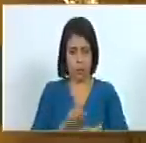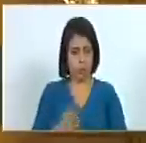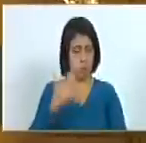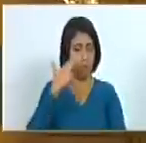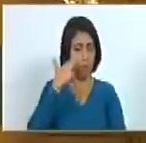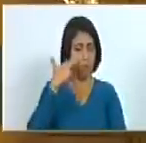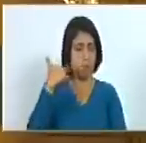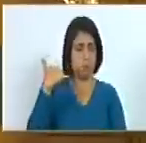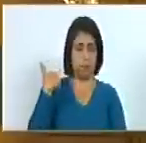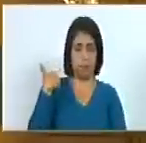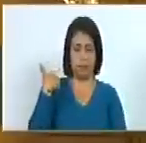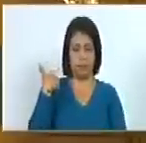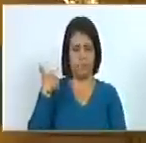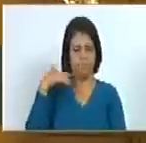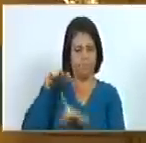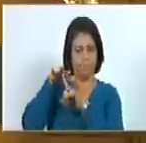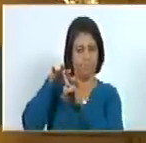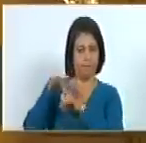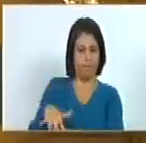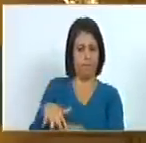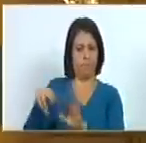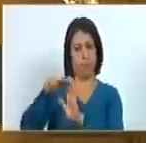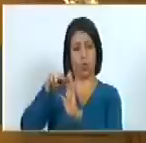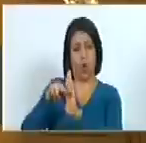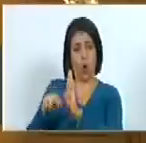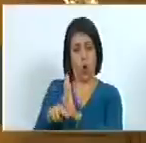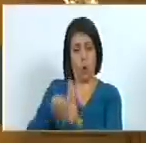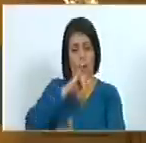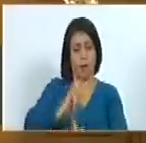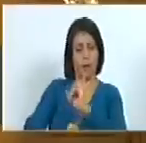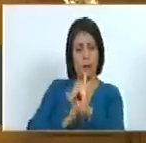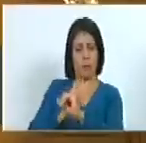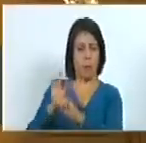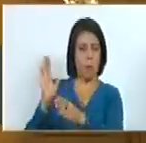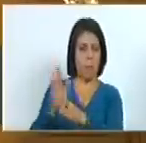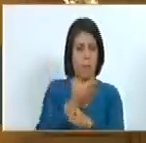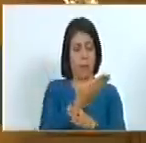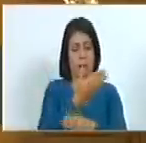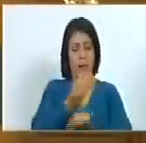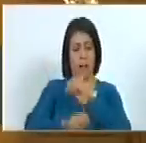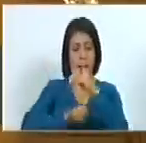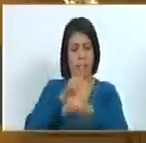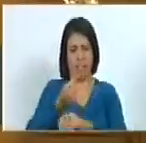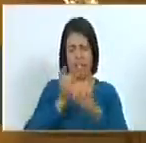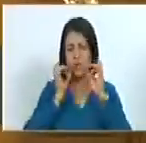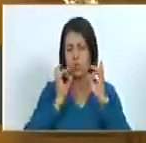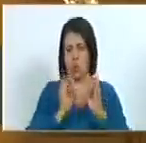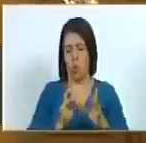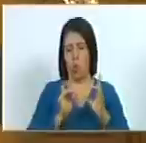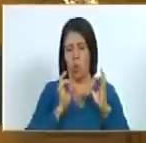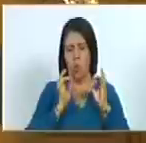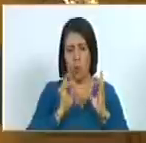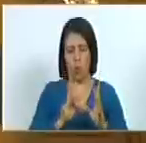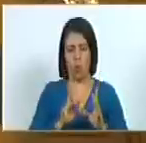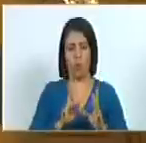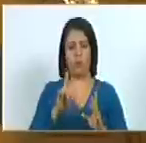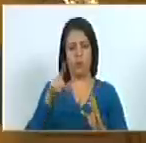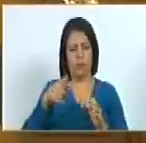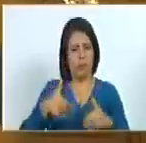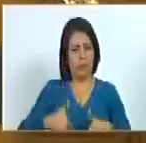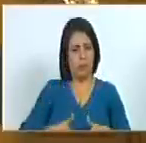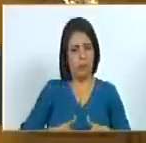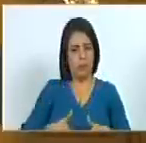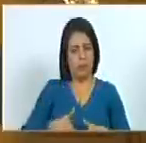arrogante de atropellar las normas internacionales para causar dolor y